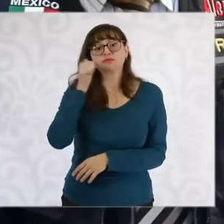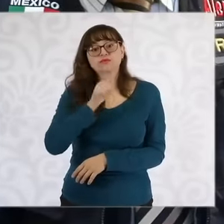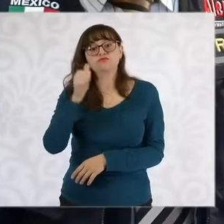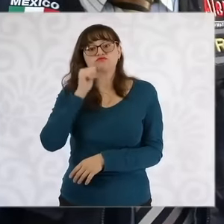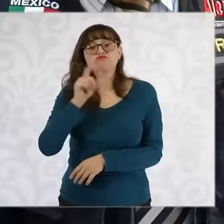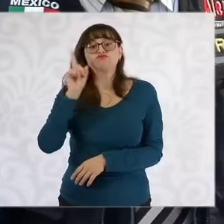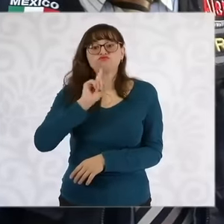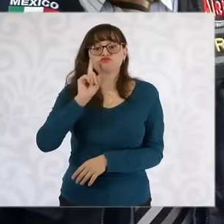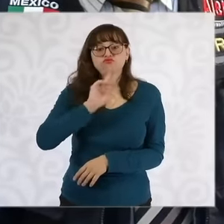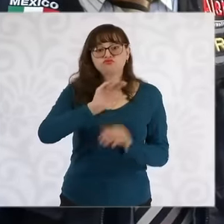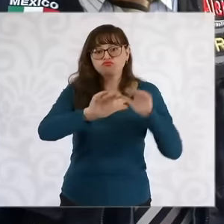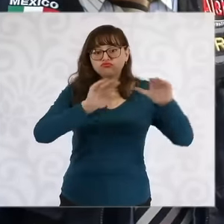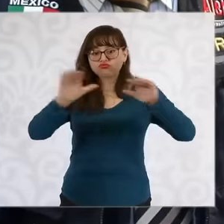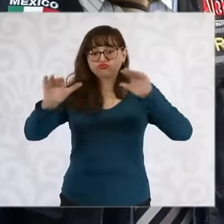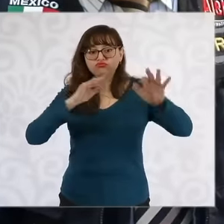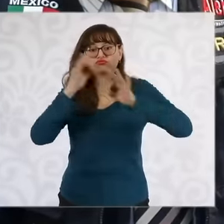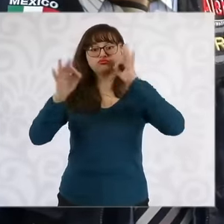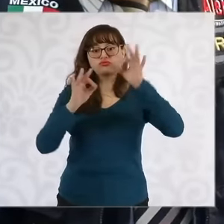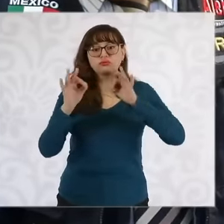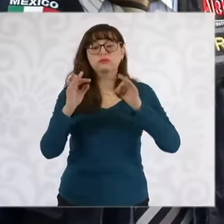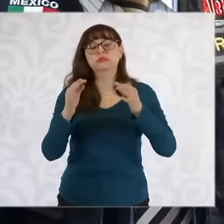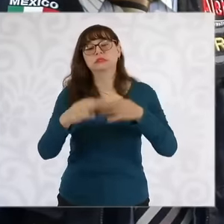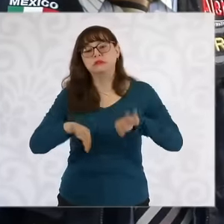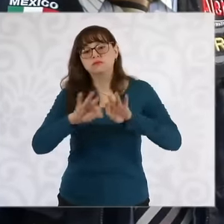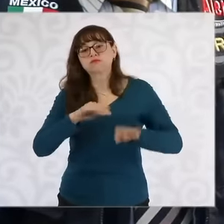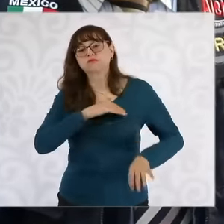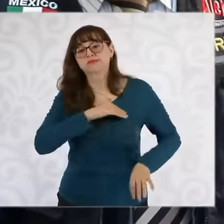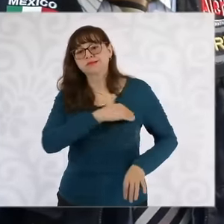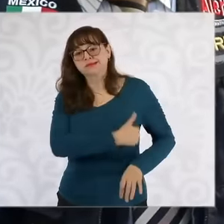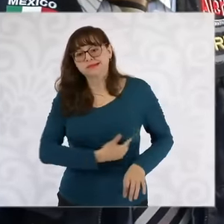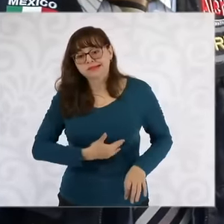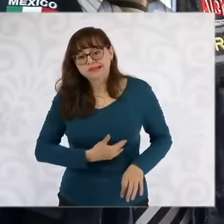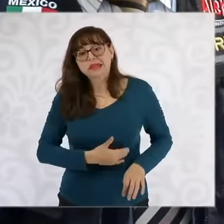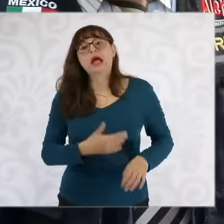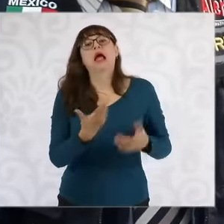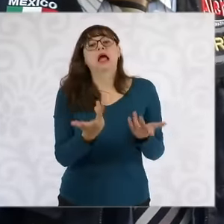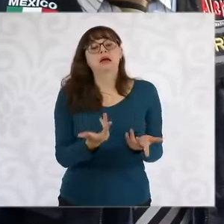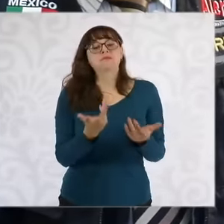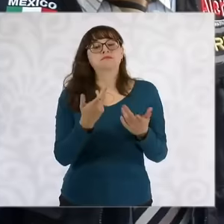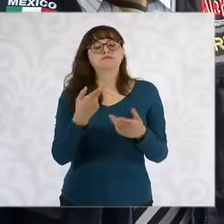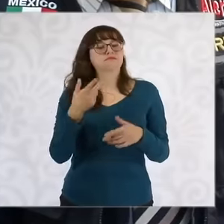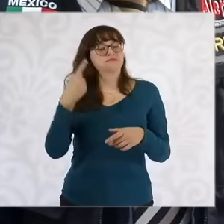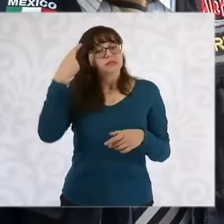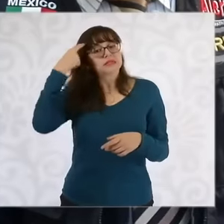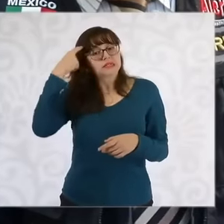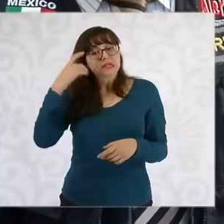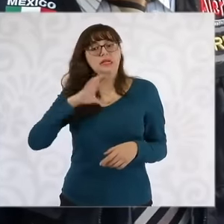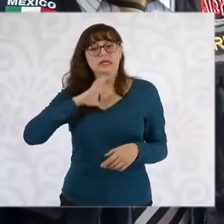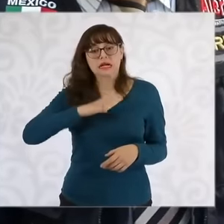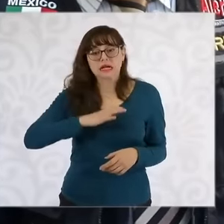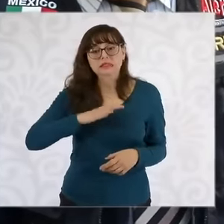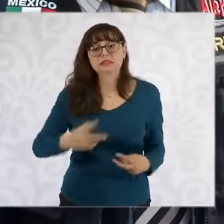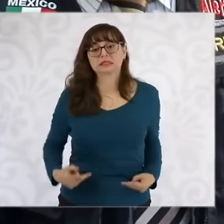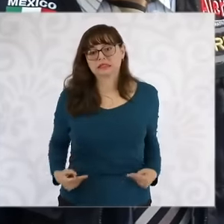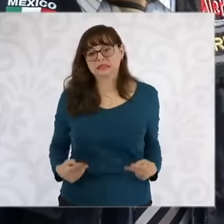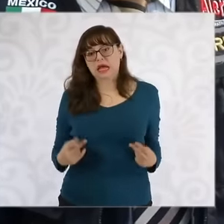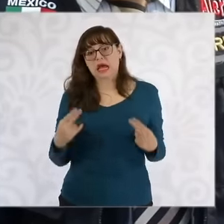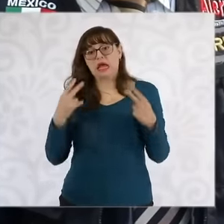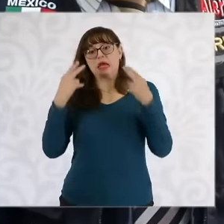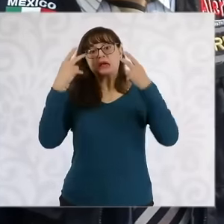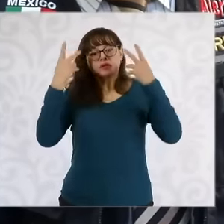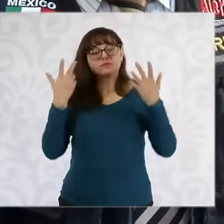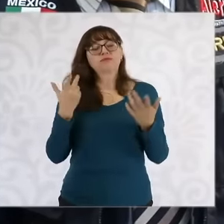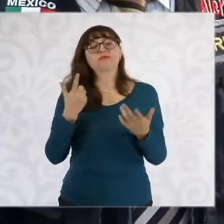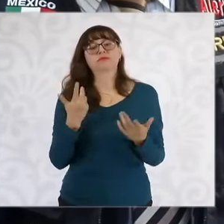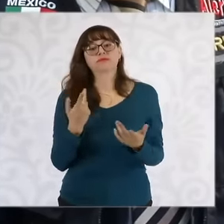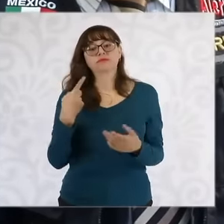de tocarnos, de la concientización del cáncer de mama, pero desafortunadamente queda esta imagen pensando en